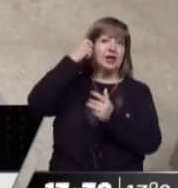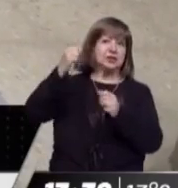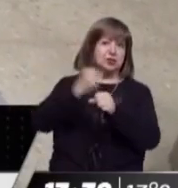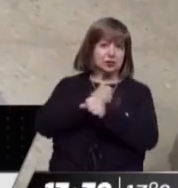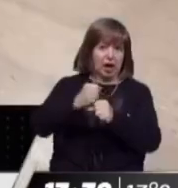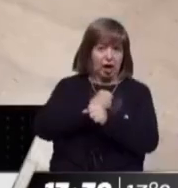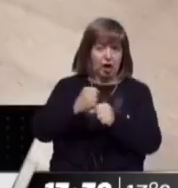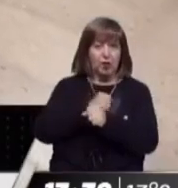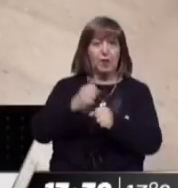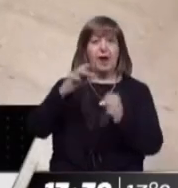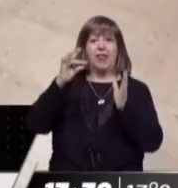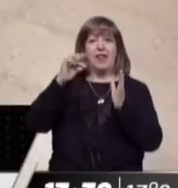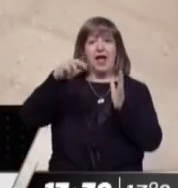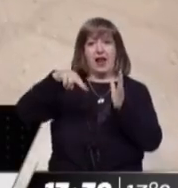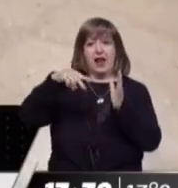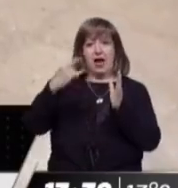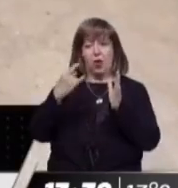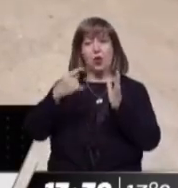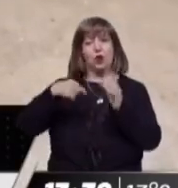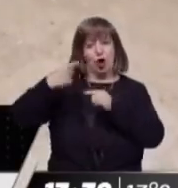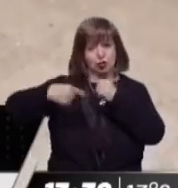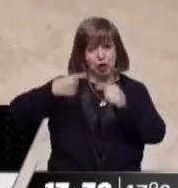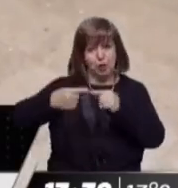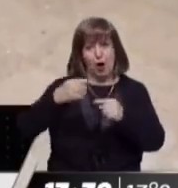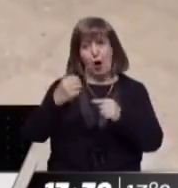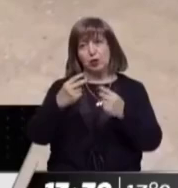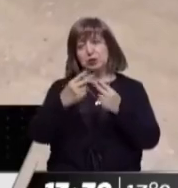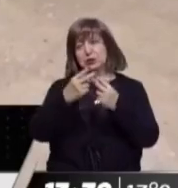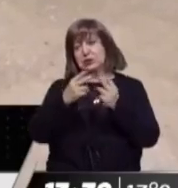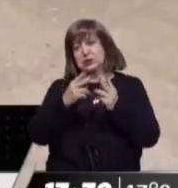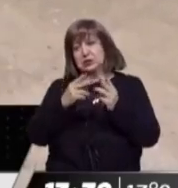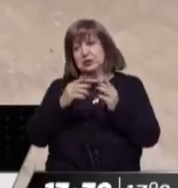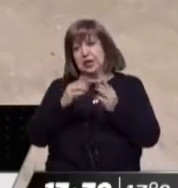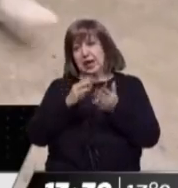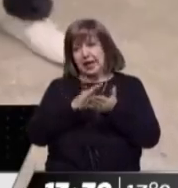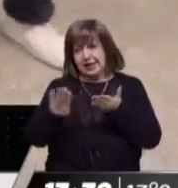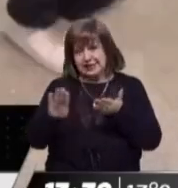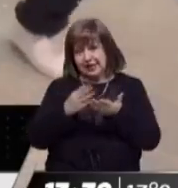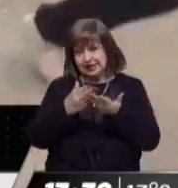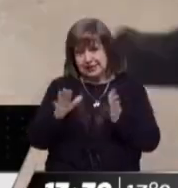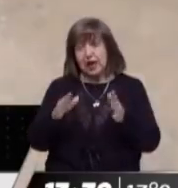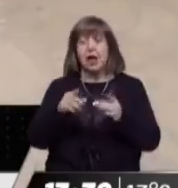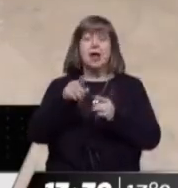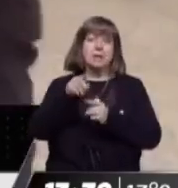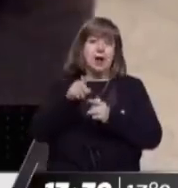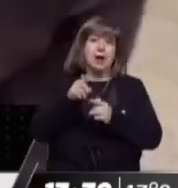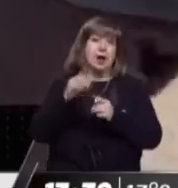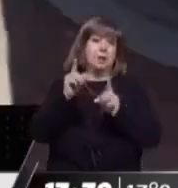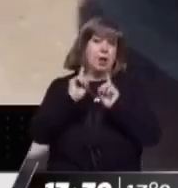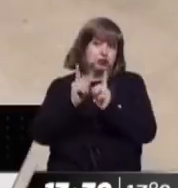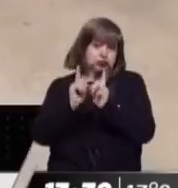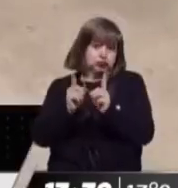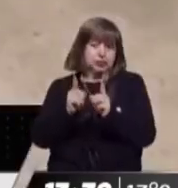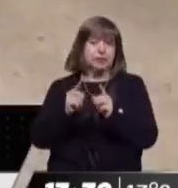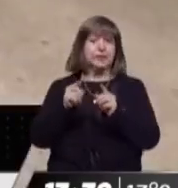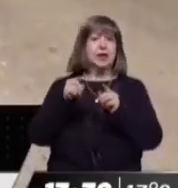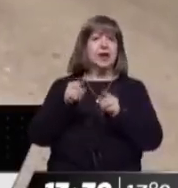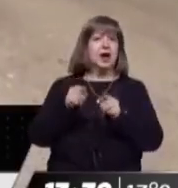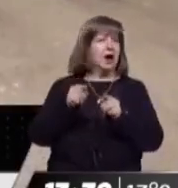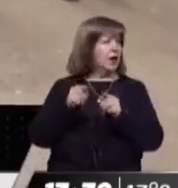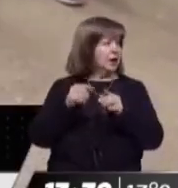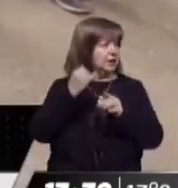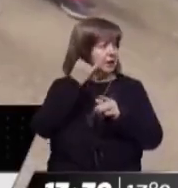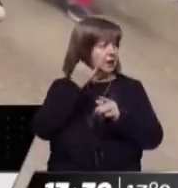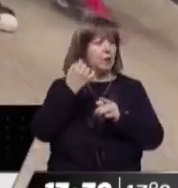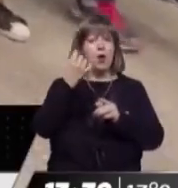que este DNU sigue o se rechaza, por ahora sigue. Y a partir de entonces, como dije, de julio tenemos, por ejemplo, en julio vamos a tener